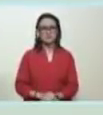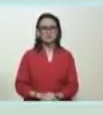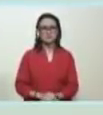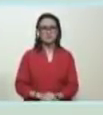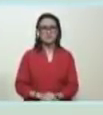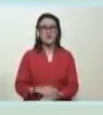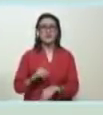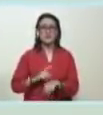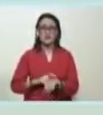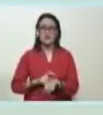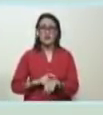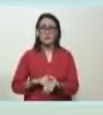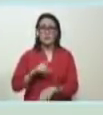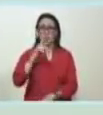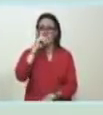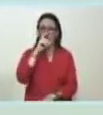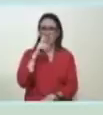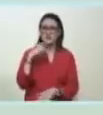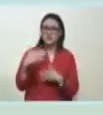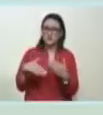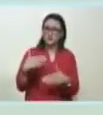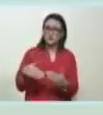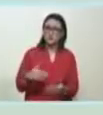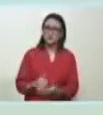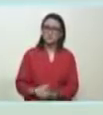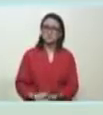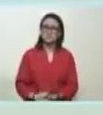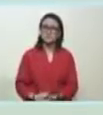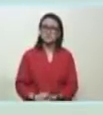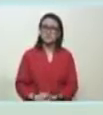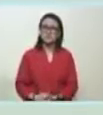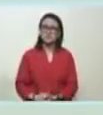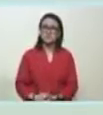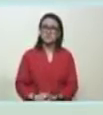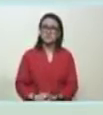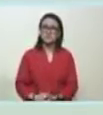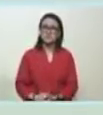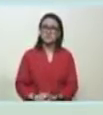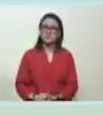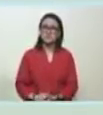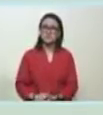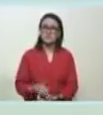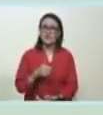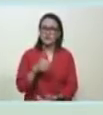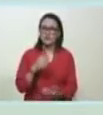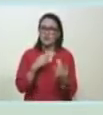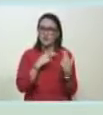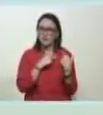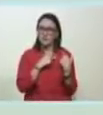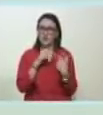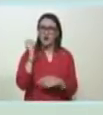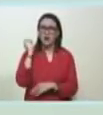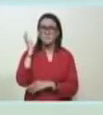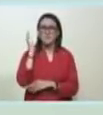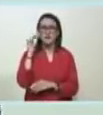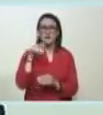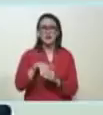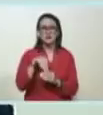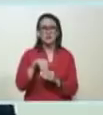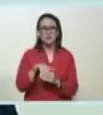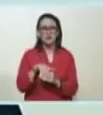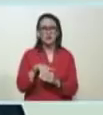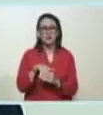Pesa el tiempo, el año, las condiciones, pesa el tipo de competencia, pesa la campaña electoral que se